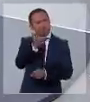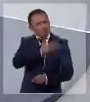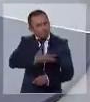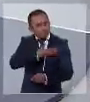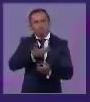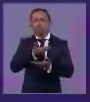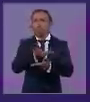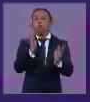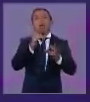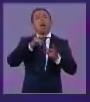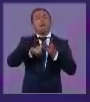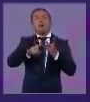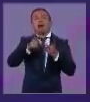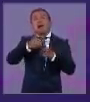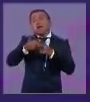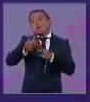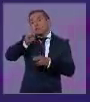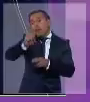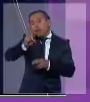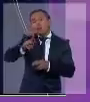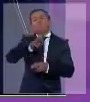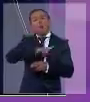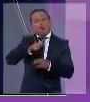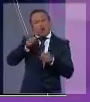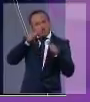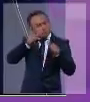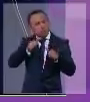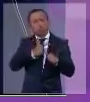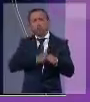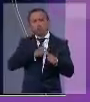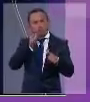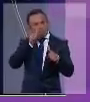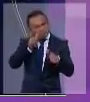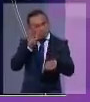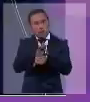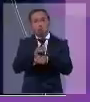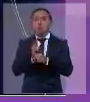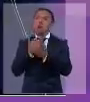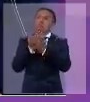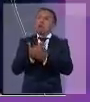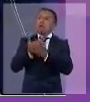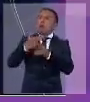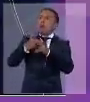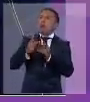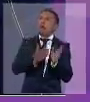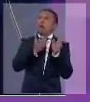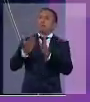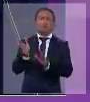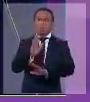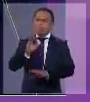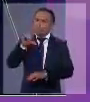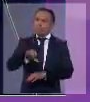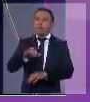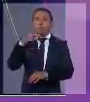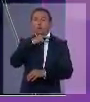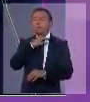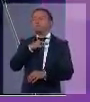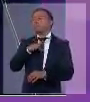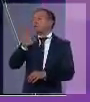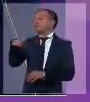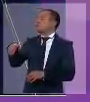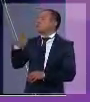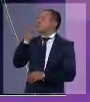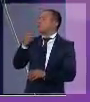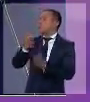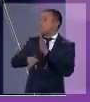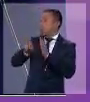de espera. Candidato Meade, si un australiano, 100 australianos llegaran a un hospital con una afección cardíaca, el 7% moriría. En el caso